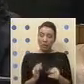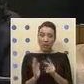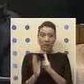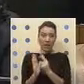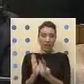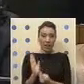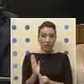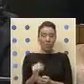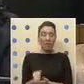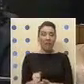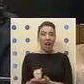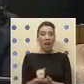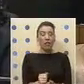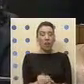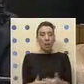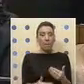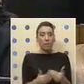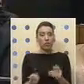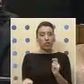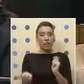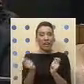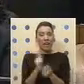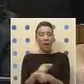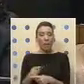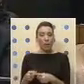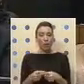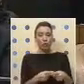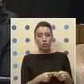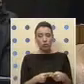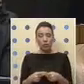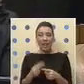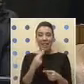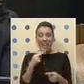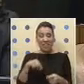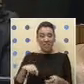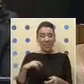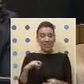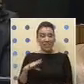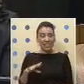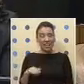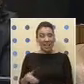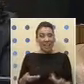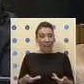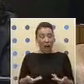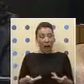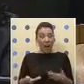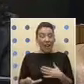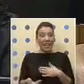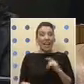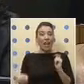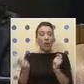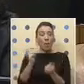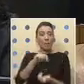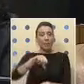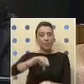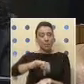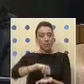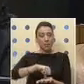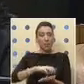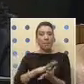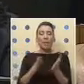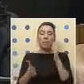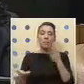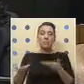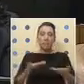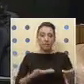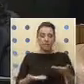reforma ayudará al proceso de cambio social que experimenta Chile y que hoy quiere convertirse en un país mucho más